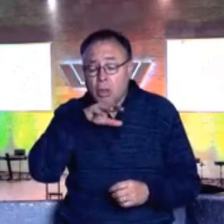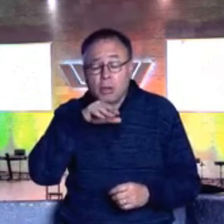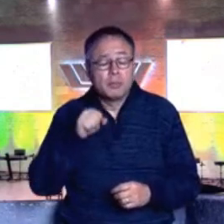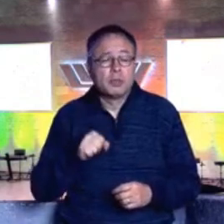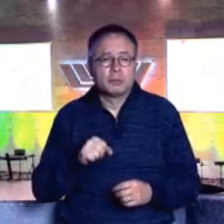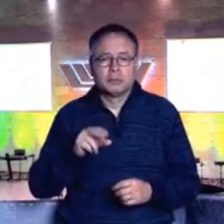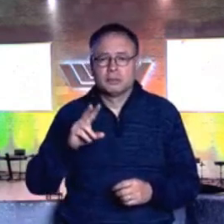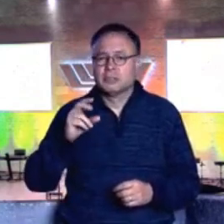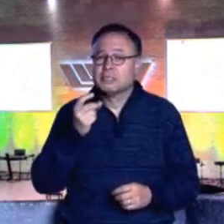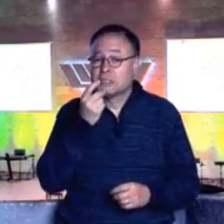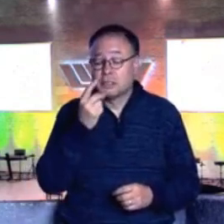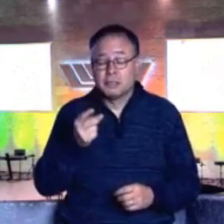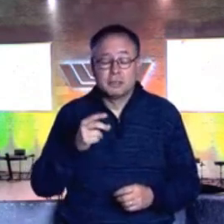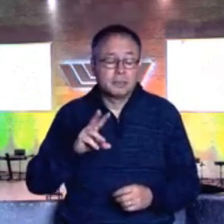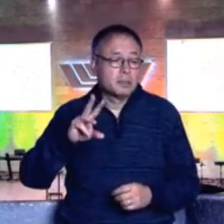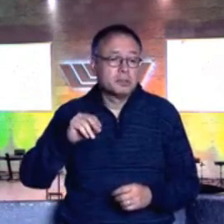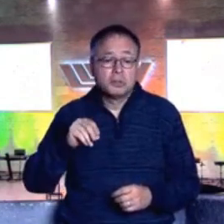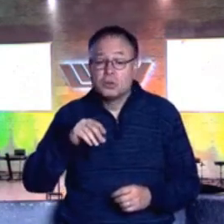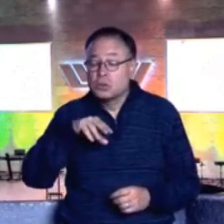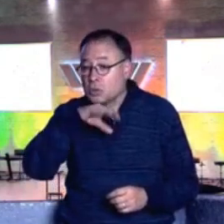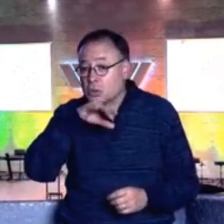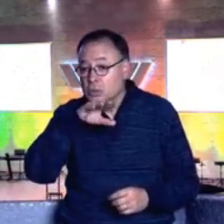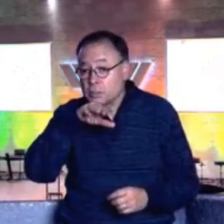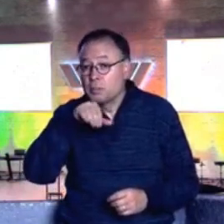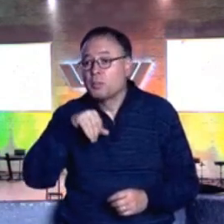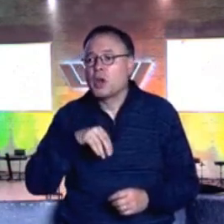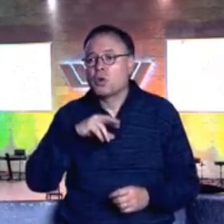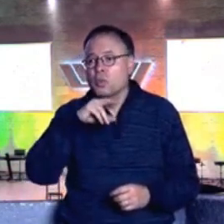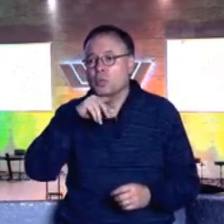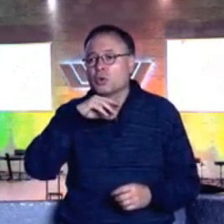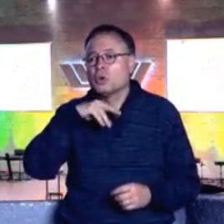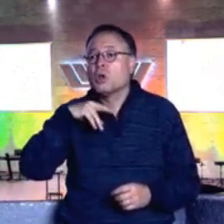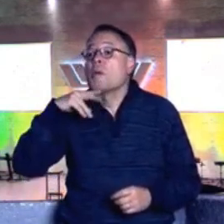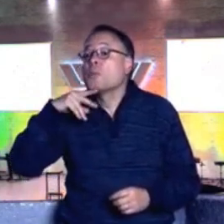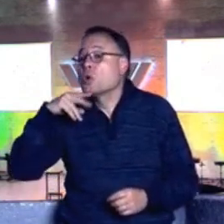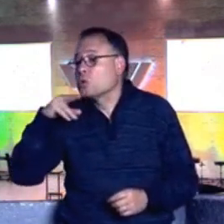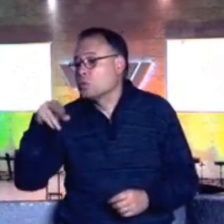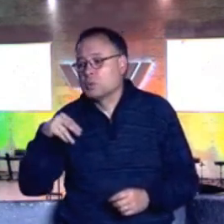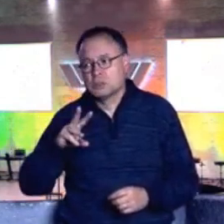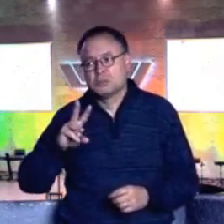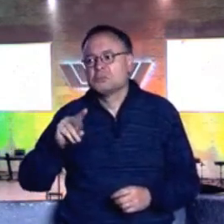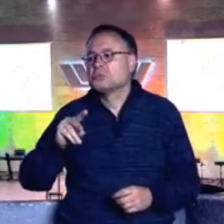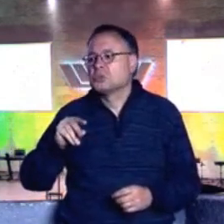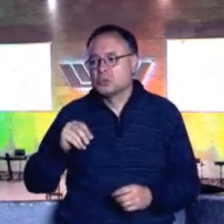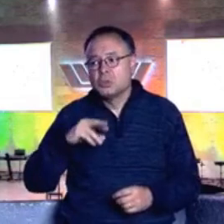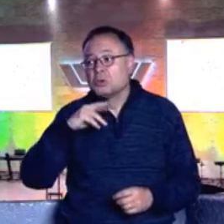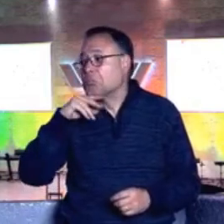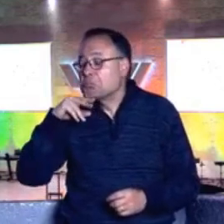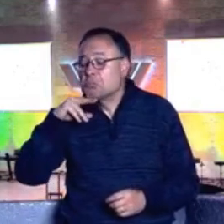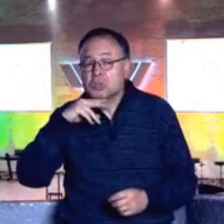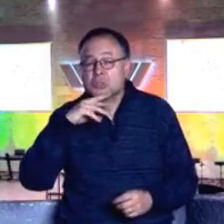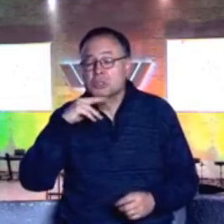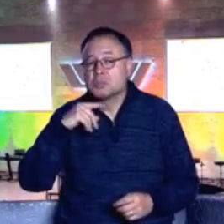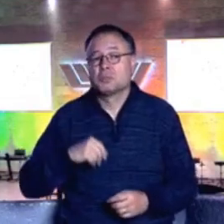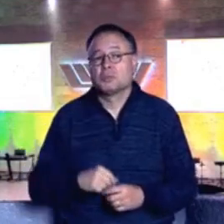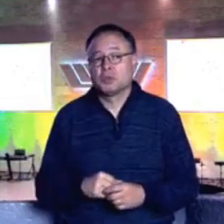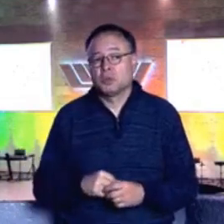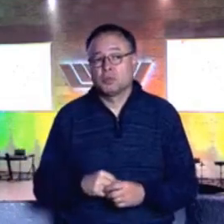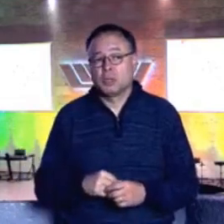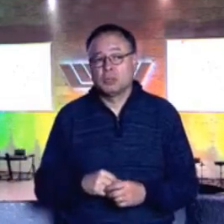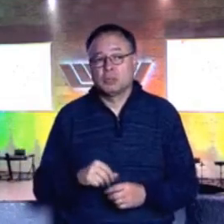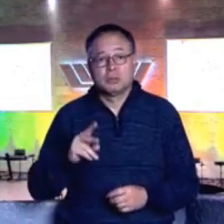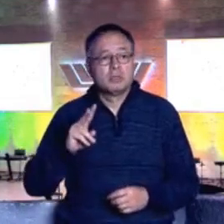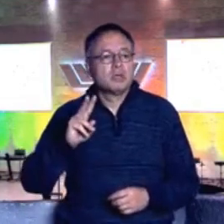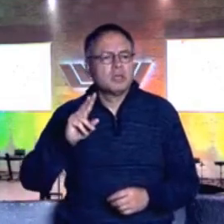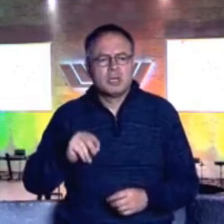preocupen Dile que tienes a tu lado no te preocupes no se preocupen ni se